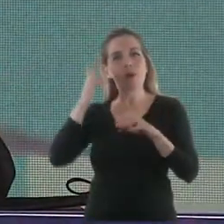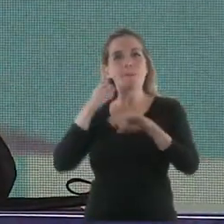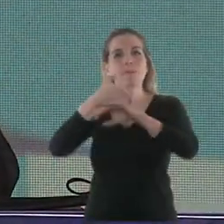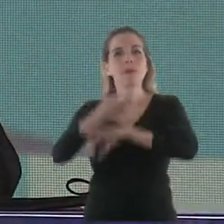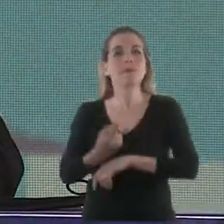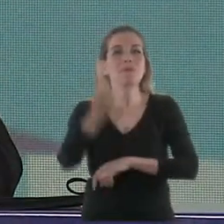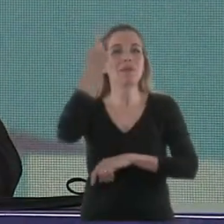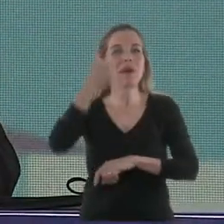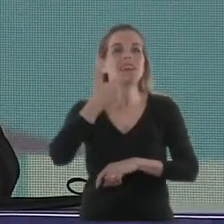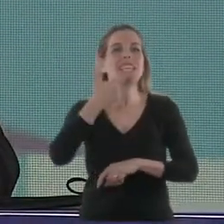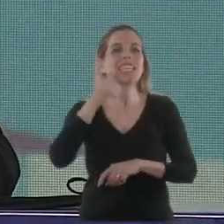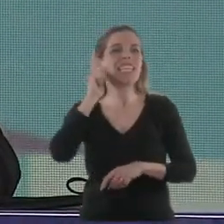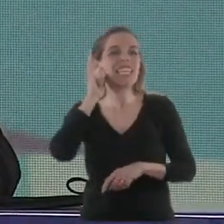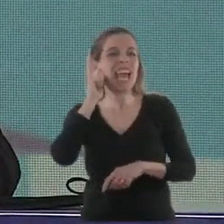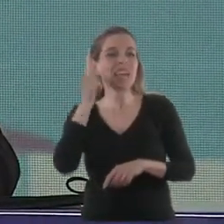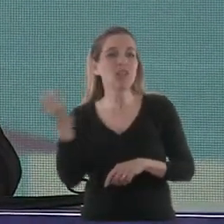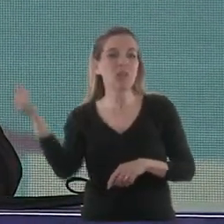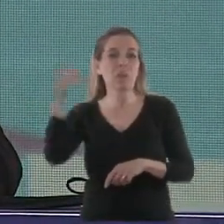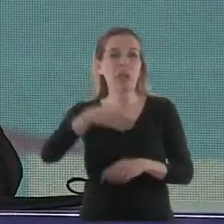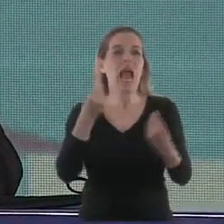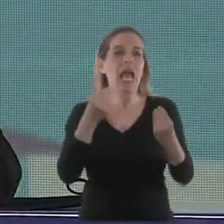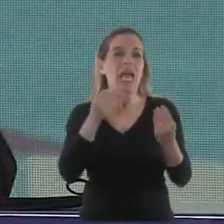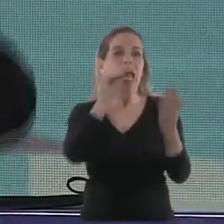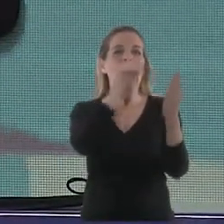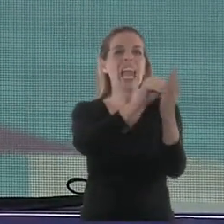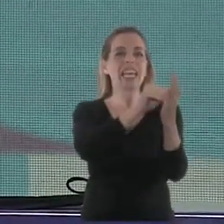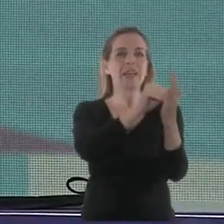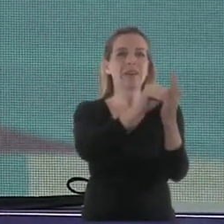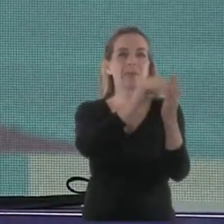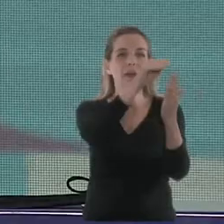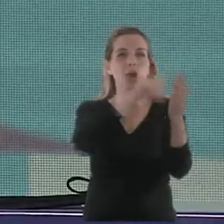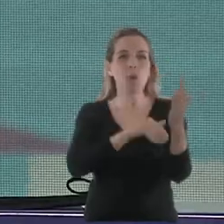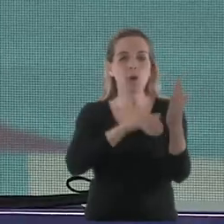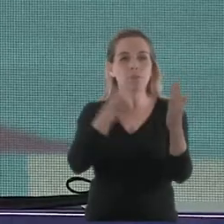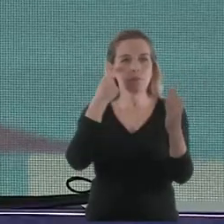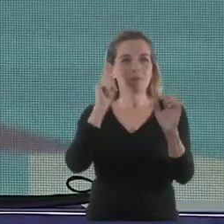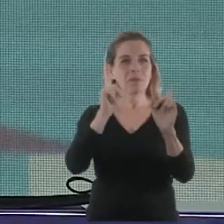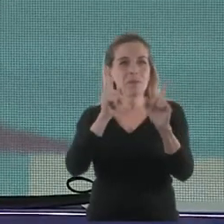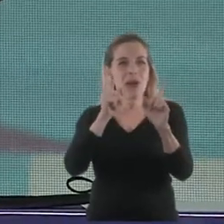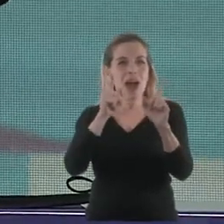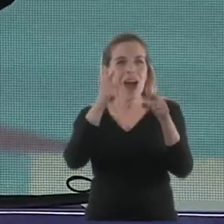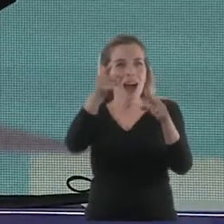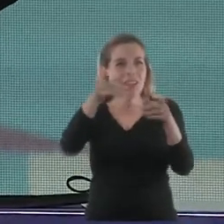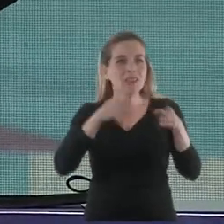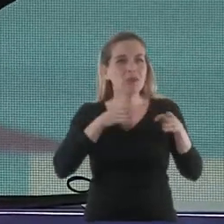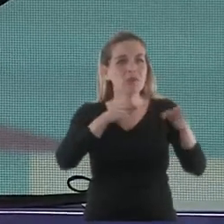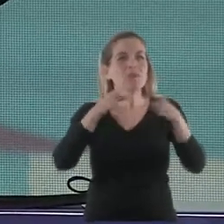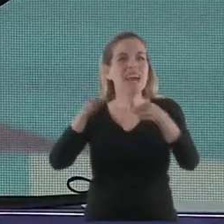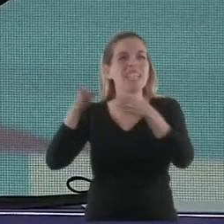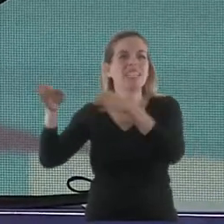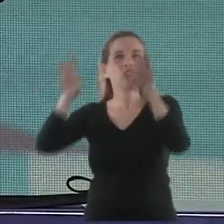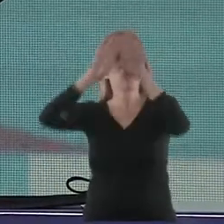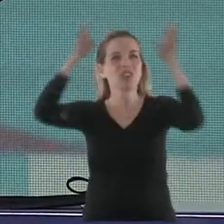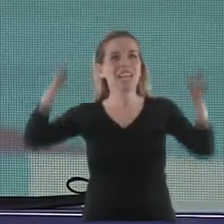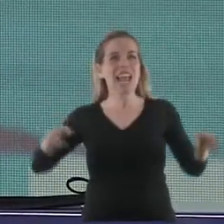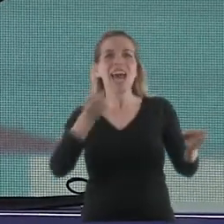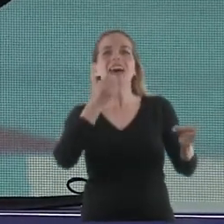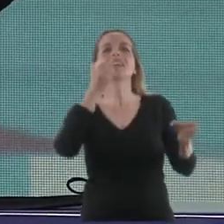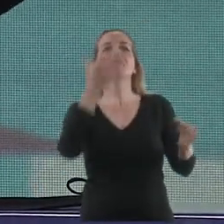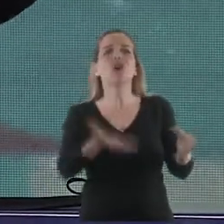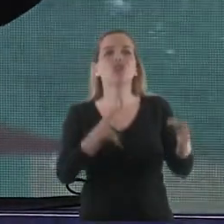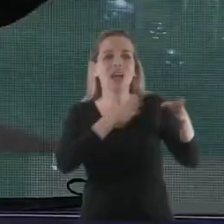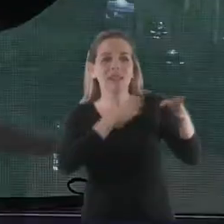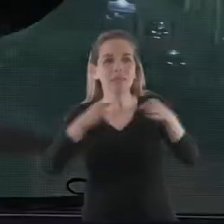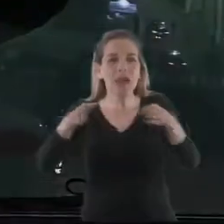17 años, vine a inscribirme, y entré por esas galerías hermosas que nunca